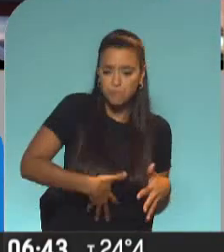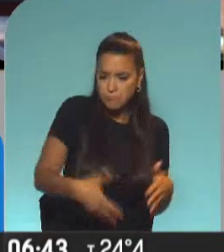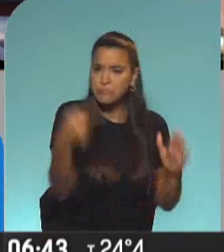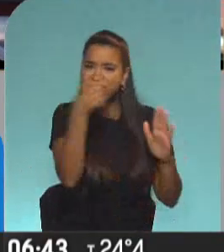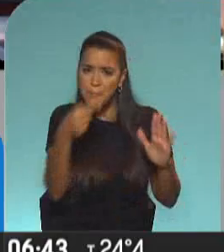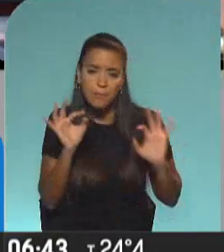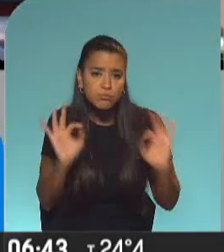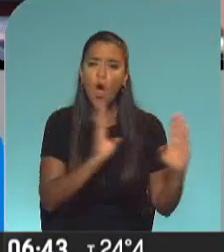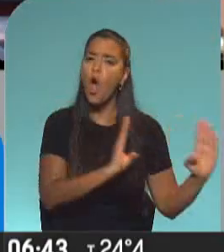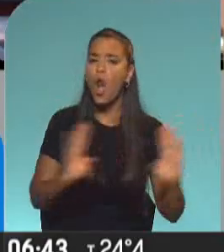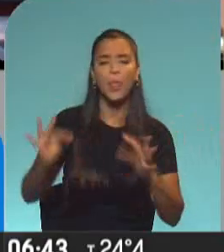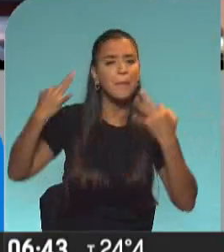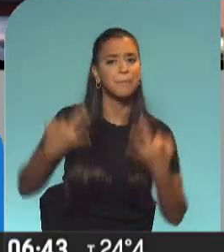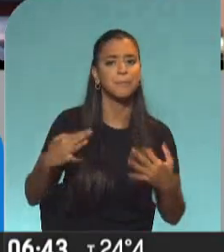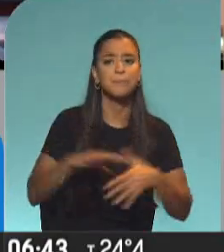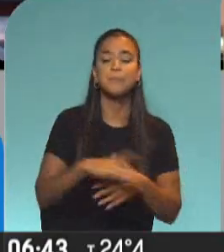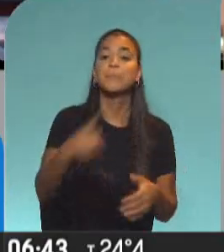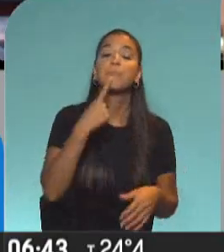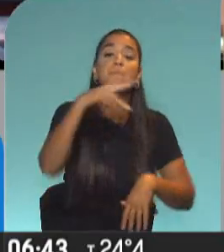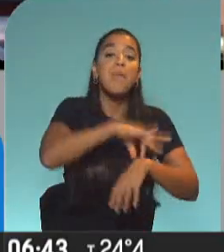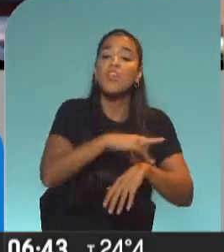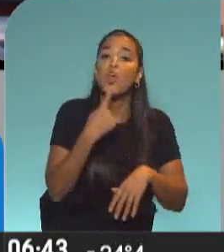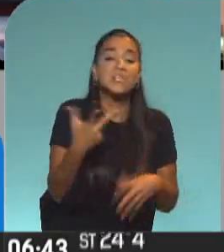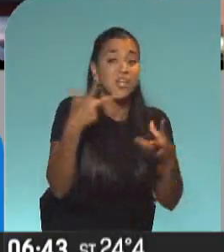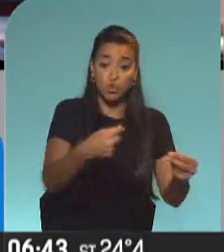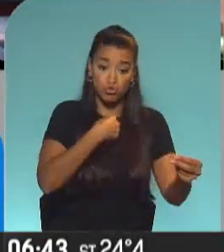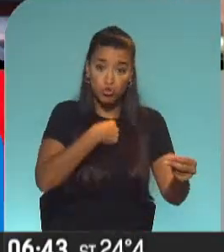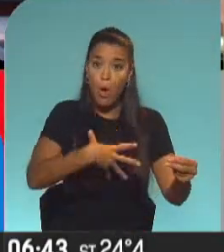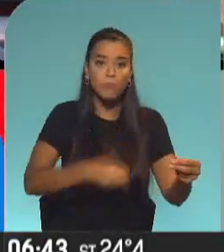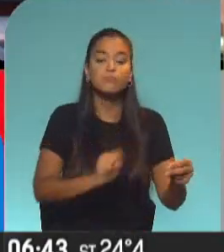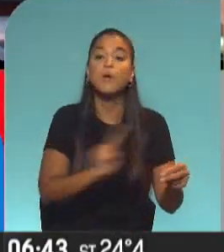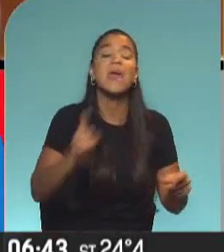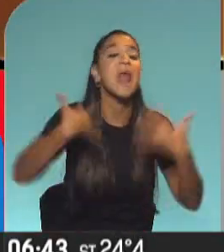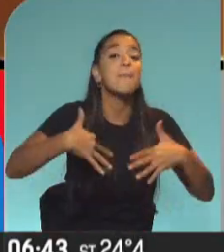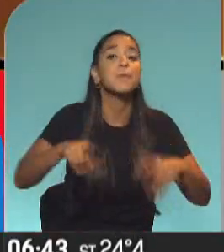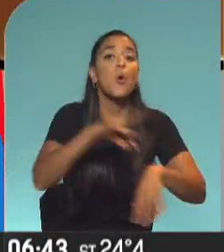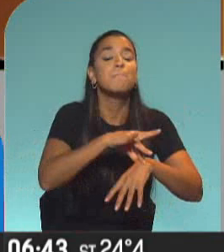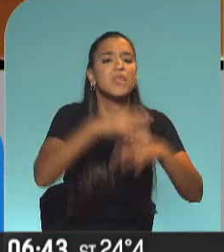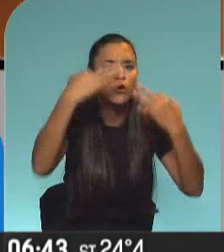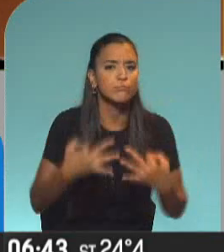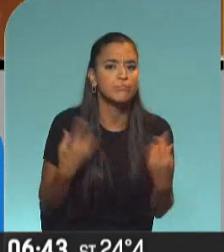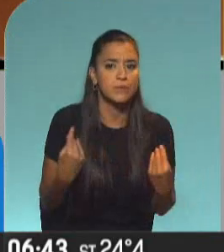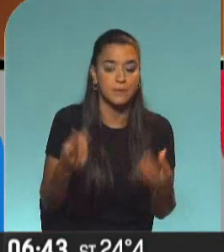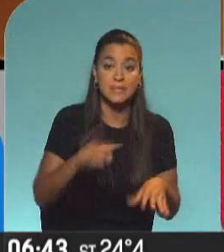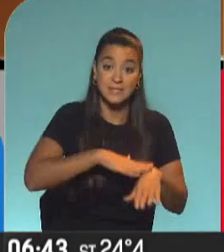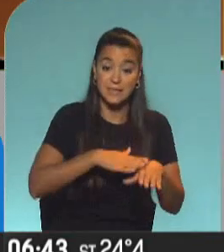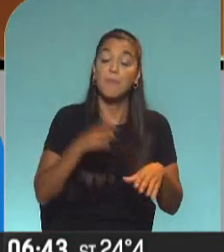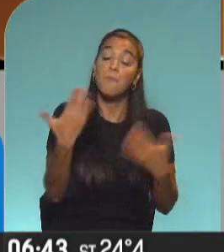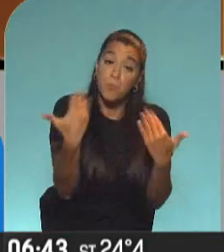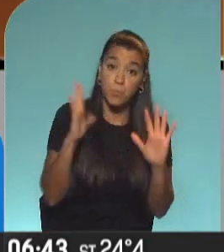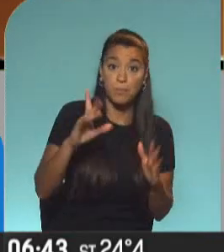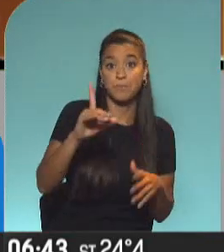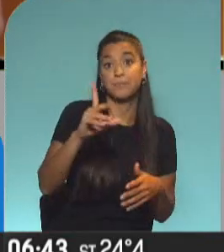fin, todo en orden, todo perfecto. El médico le dice, no, yo no. Sí. Bueno, ¿qué tiene que hacer ese médico inmediatamente? Primero para que se entienda. Se ve si dentro de esa